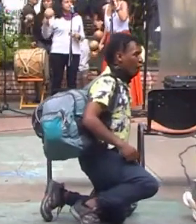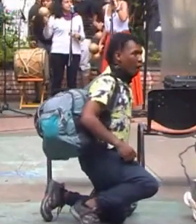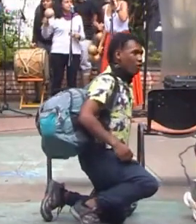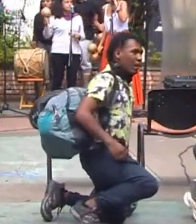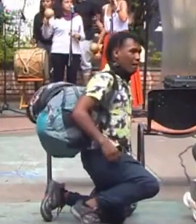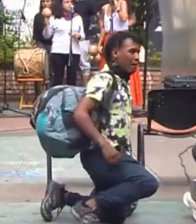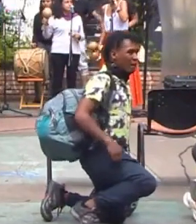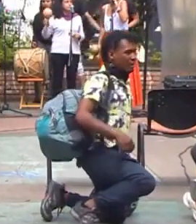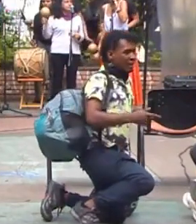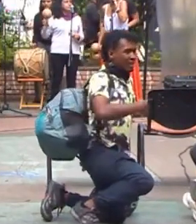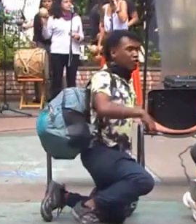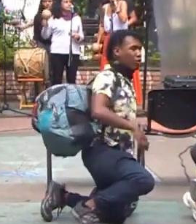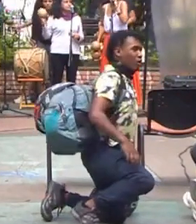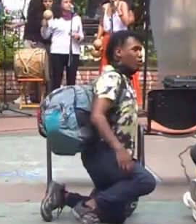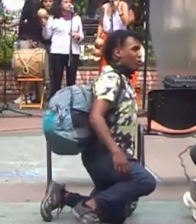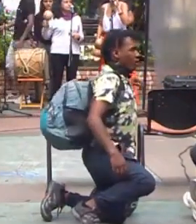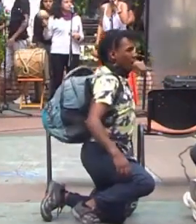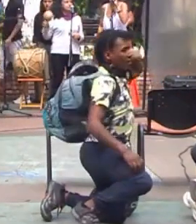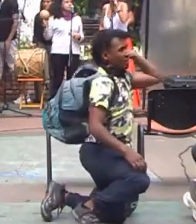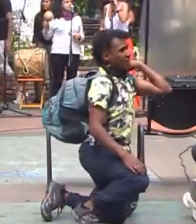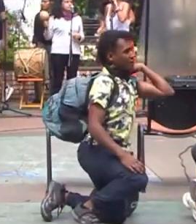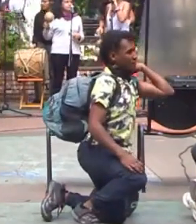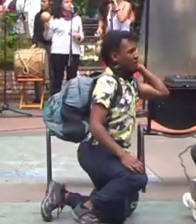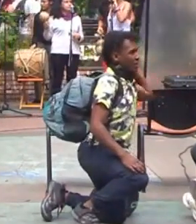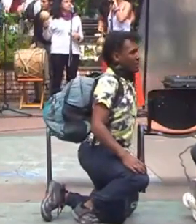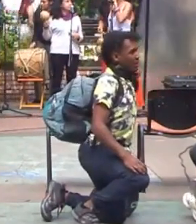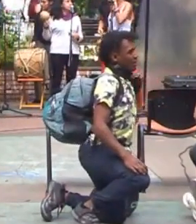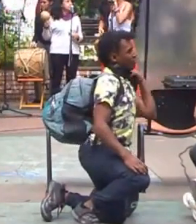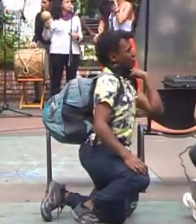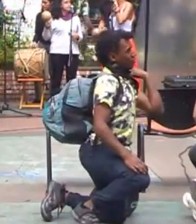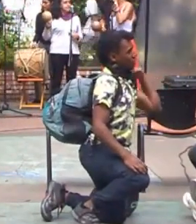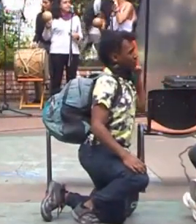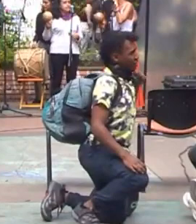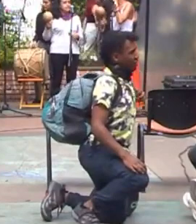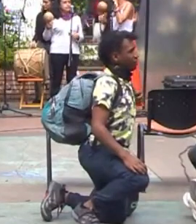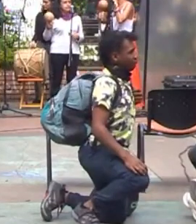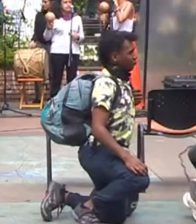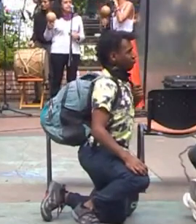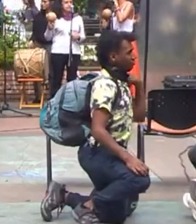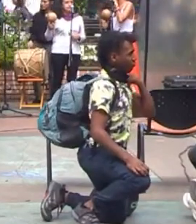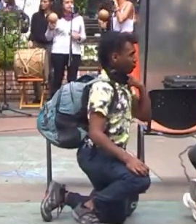y yo me enseño a pilar.